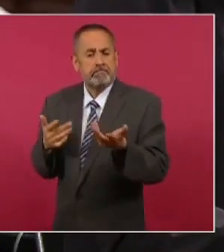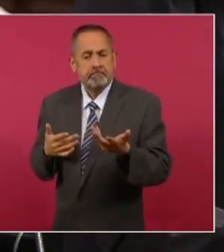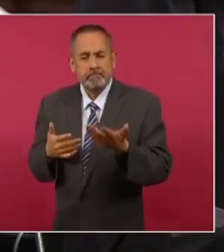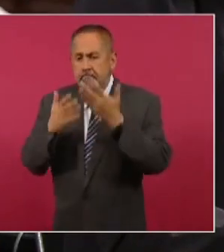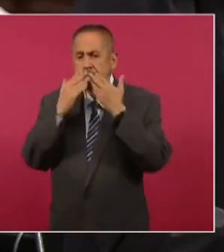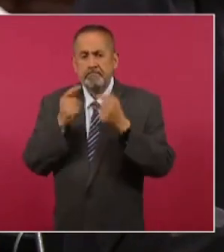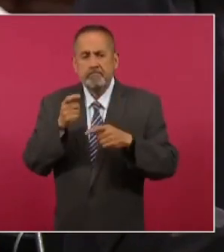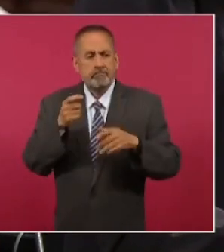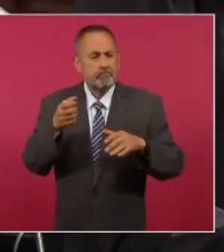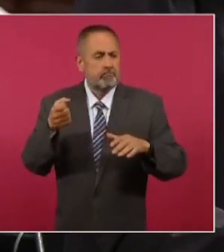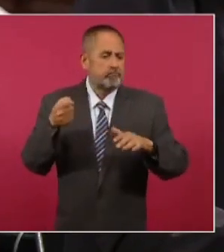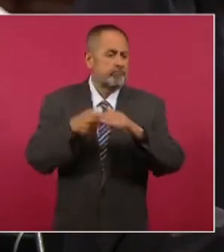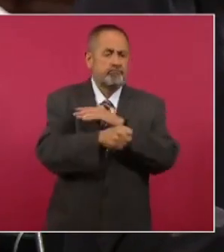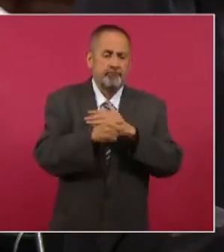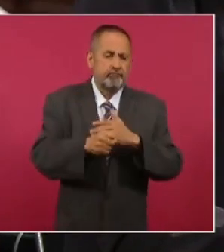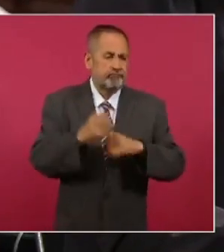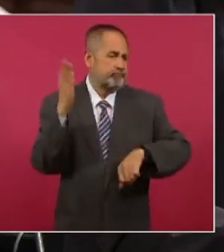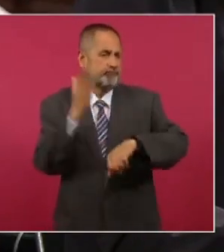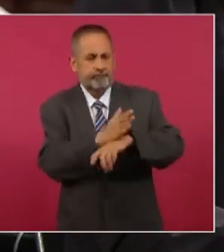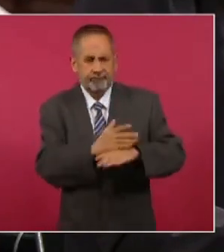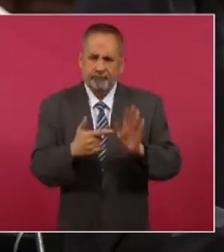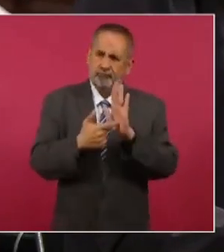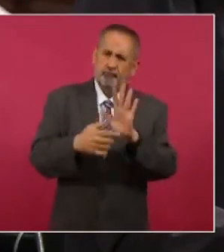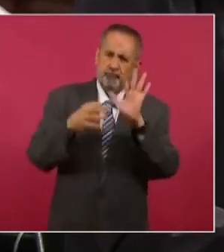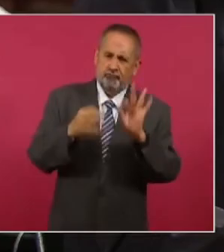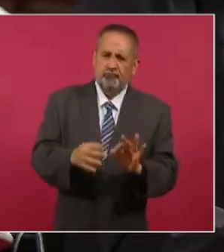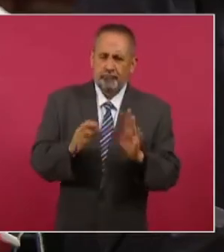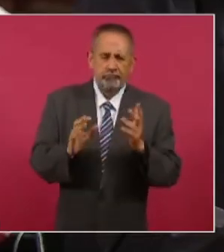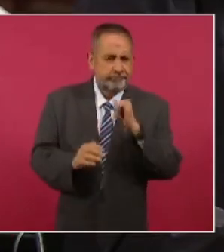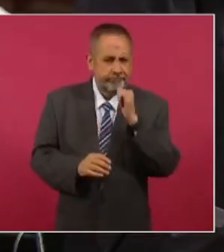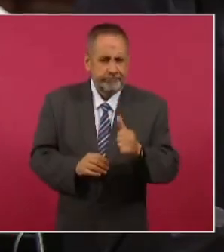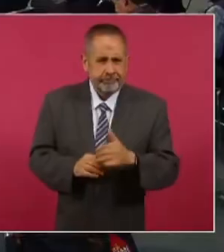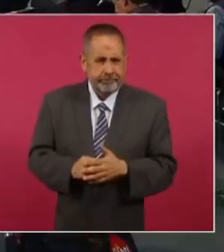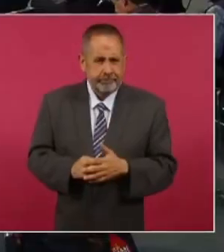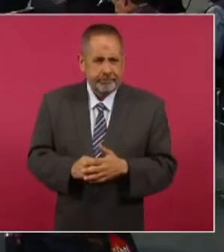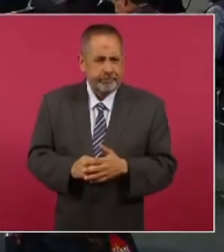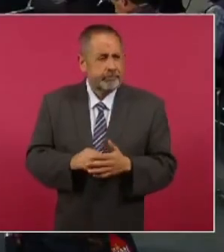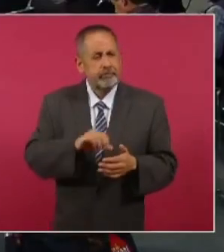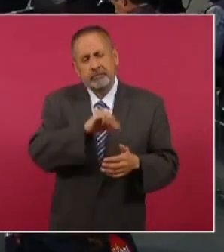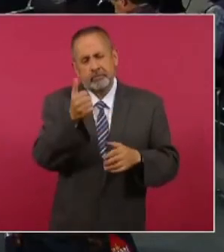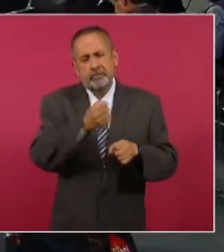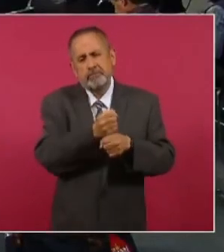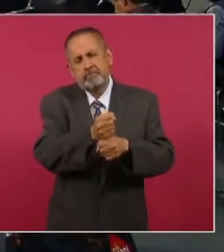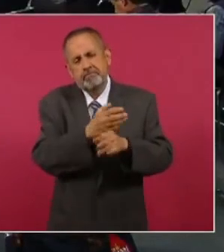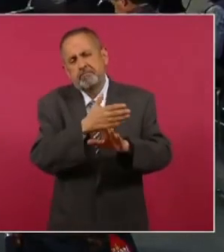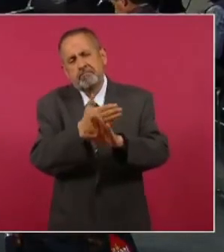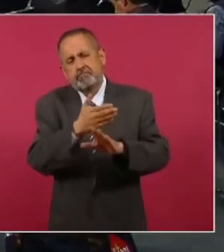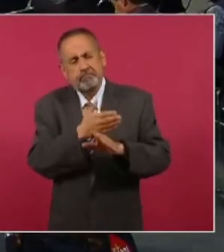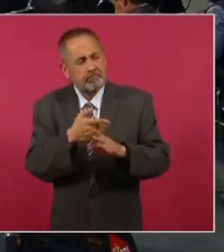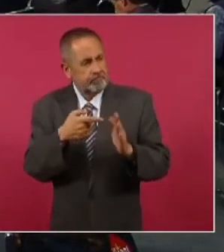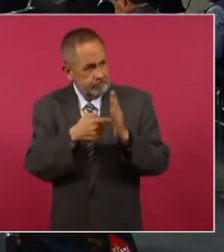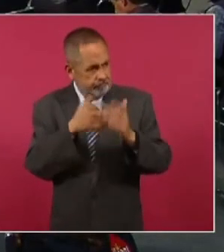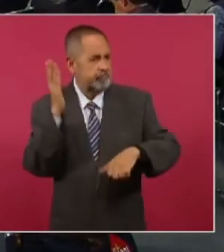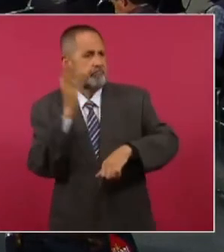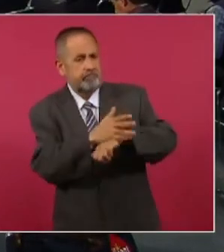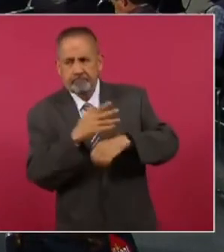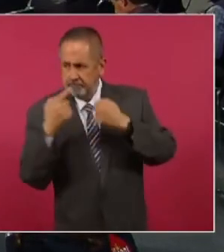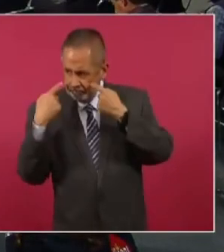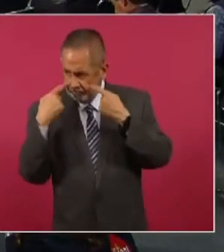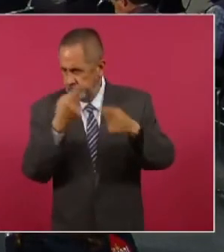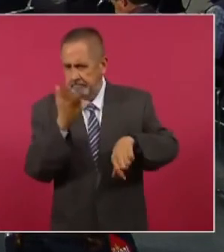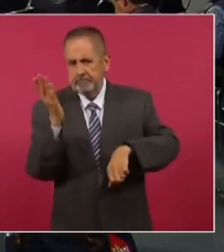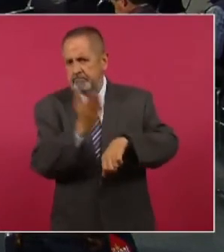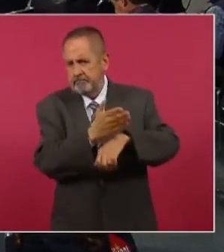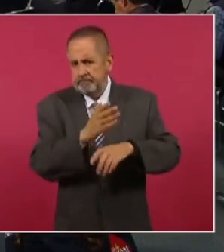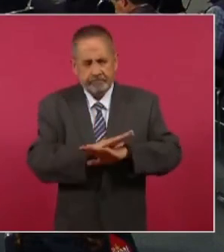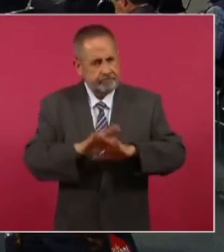ha habido casos ejemplares en otras agresiones o en otros casos justamente para castigar a los culpables para